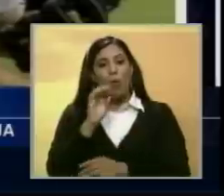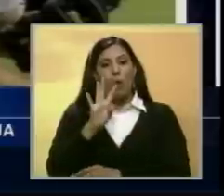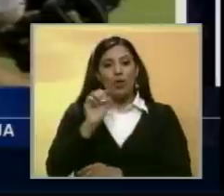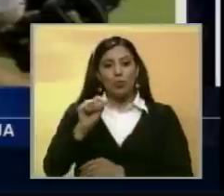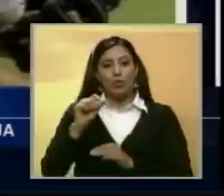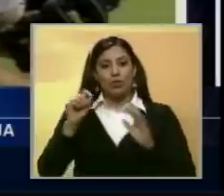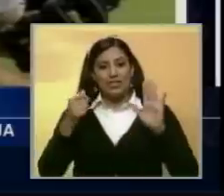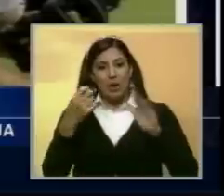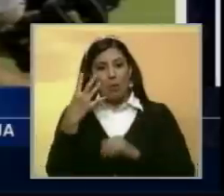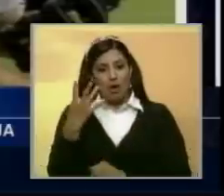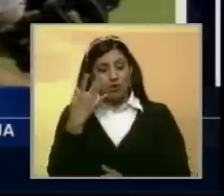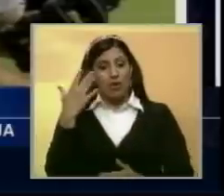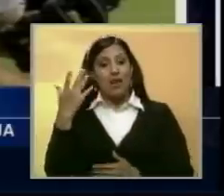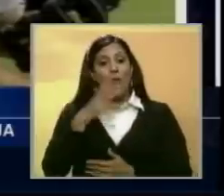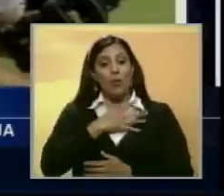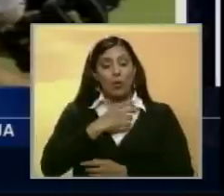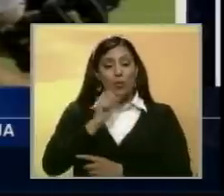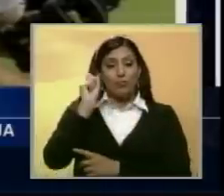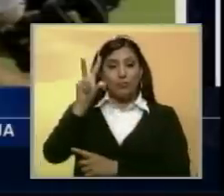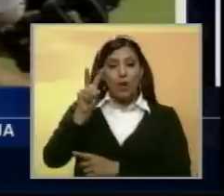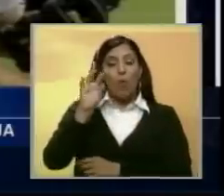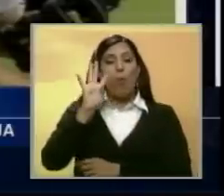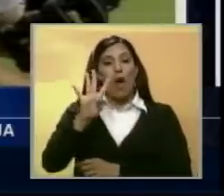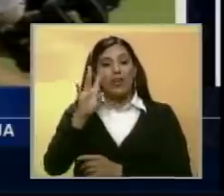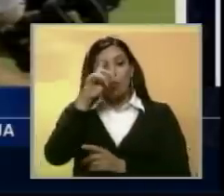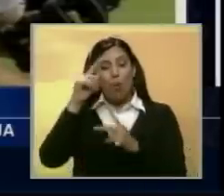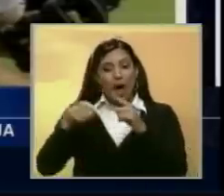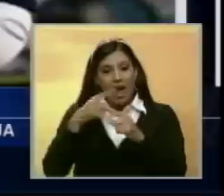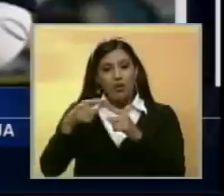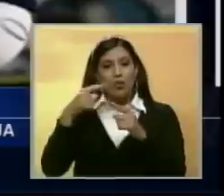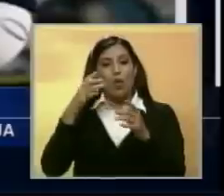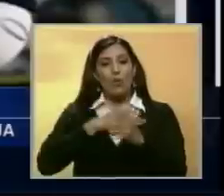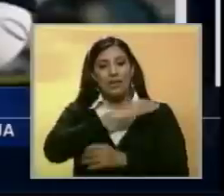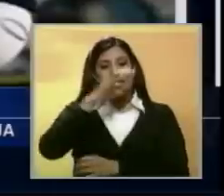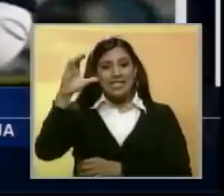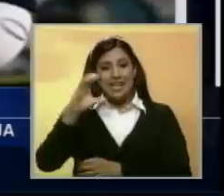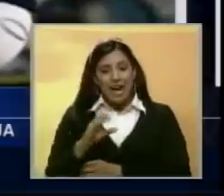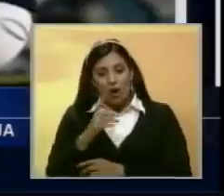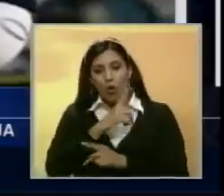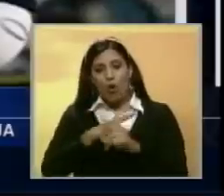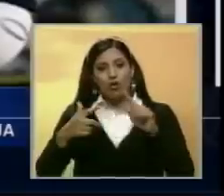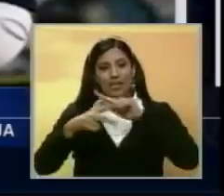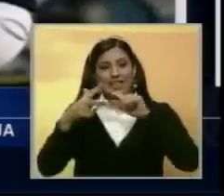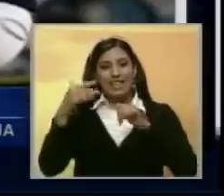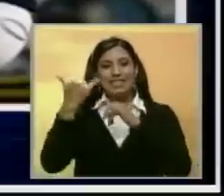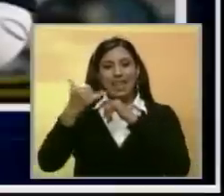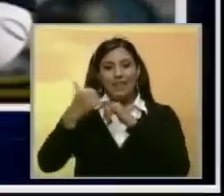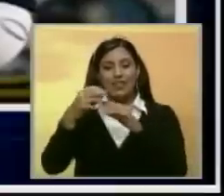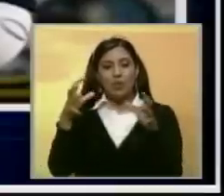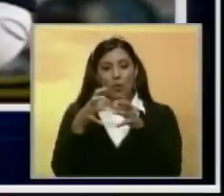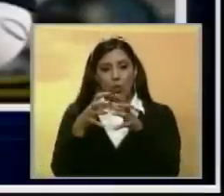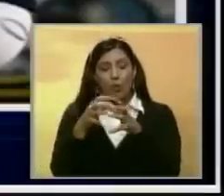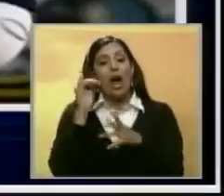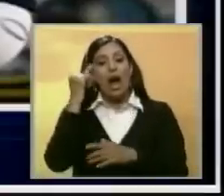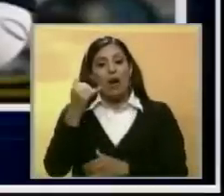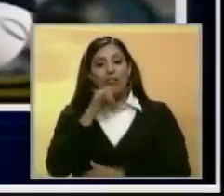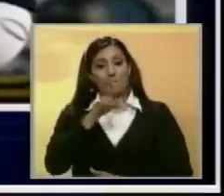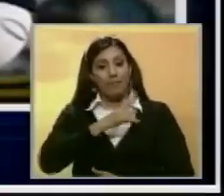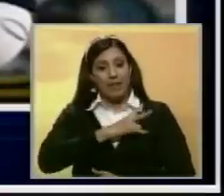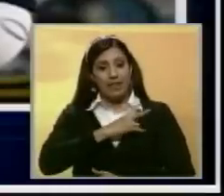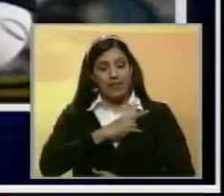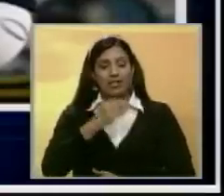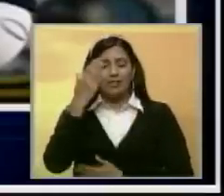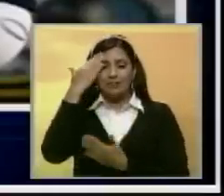4.64 de efectividad. En Grandes Ligas jugó 4 campañas, 1 con los Cachorros de Chicago y 3 con los Cerveceros de Milwaukee. Desde Noticiero